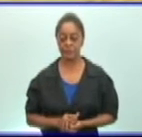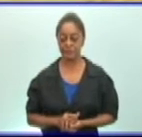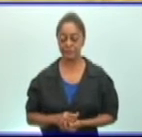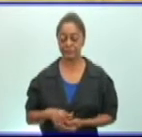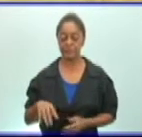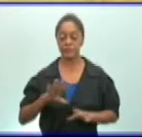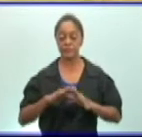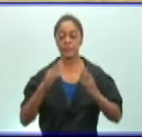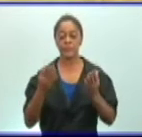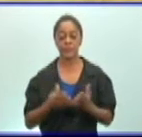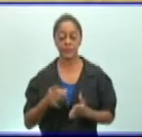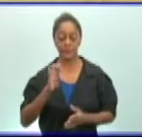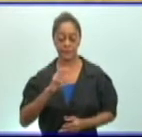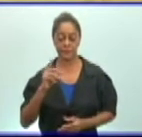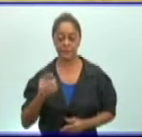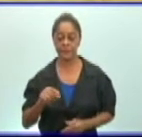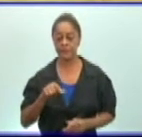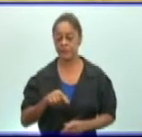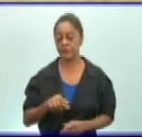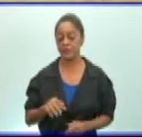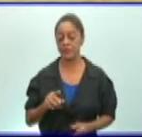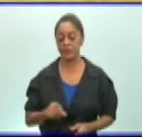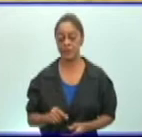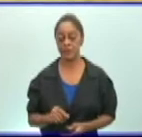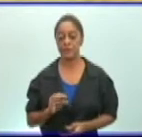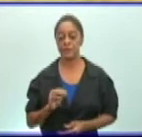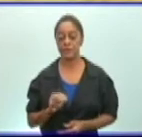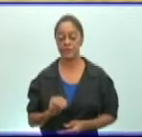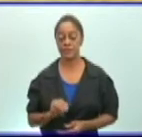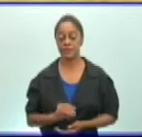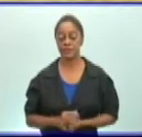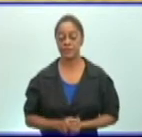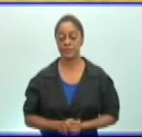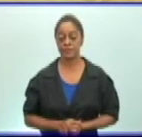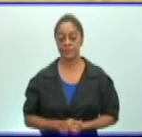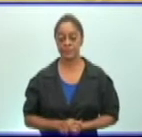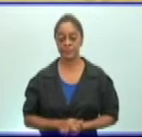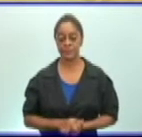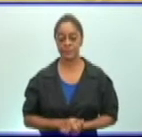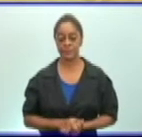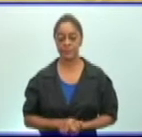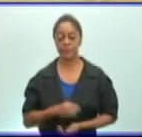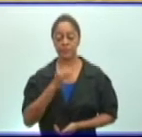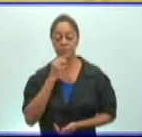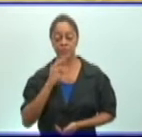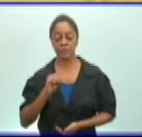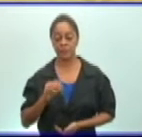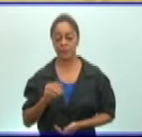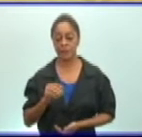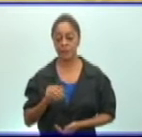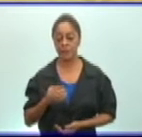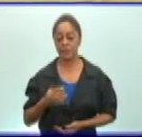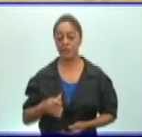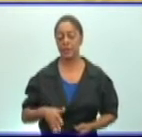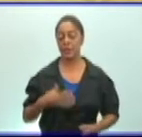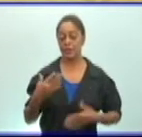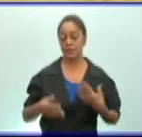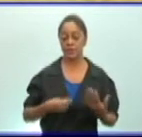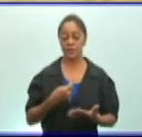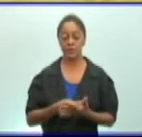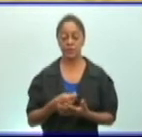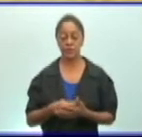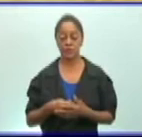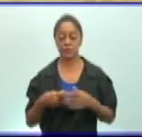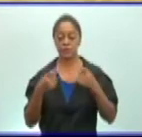mundo griego, en particular a ellos como le llamaban helenos. Pudiéramos anotar entonces las actividades económicas